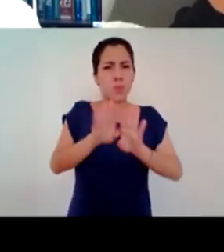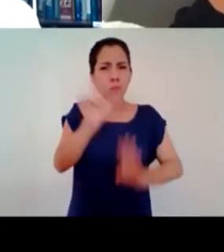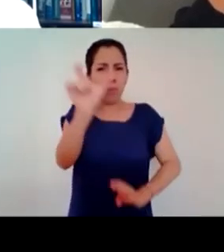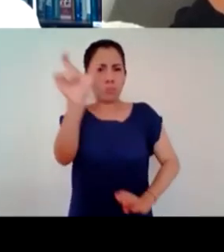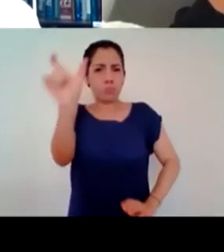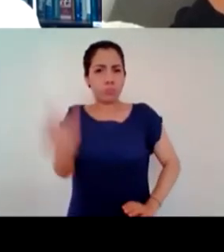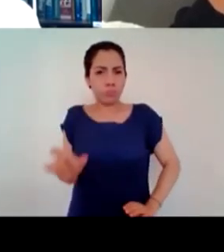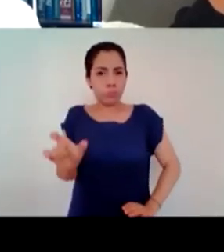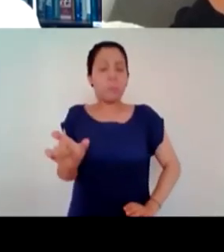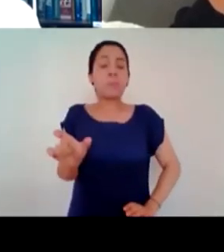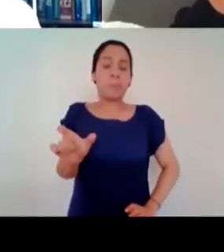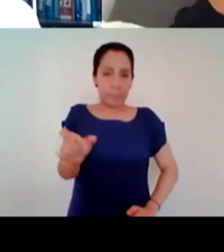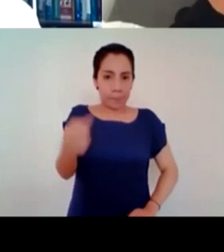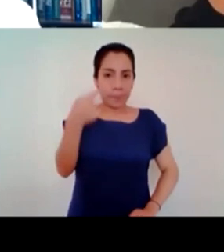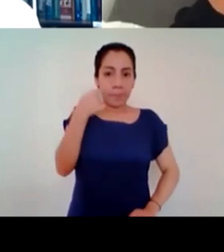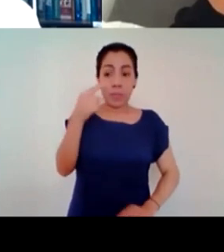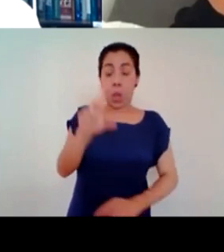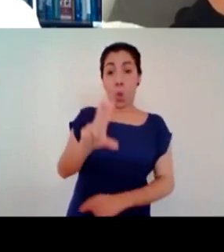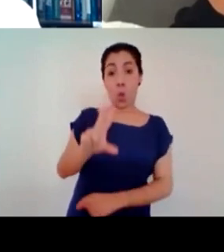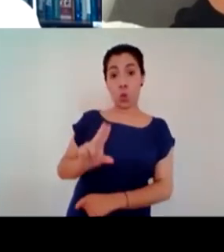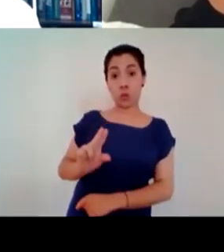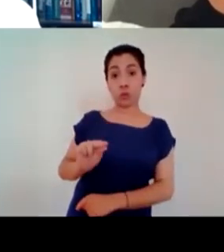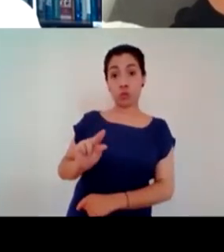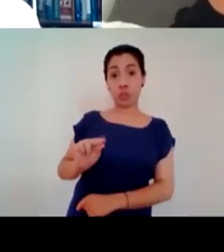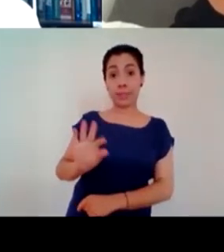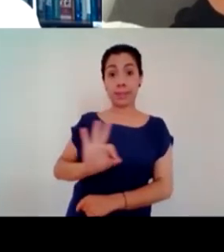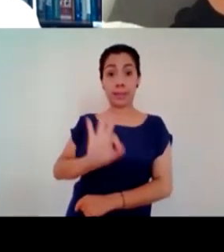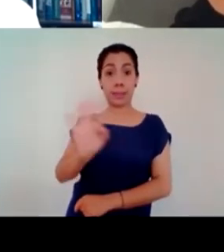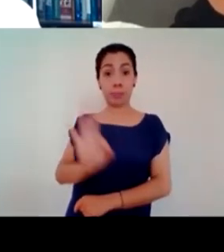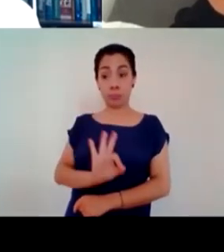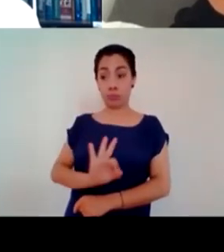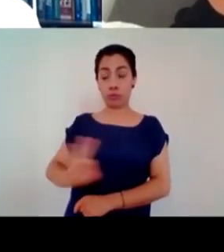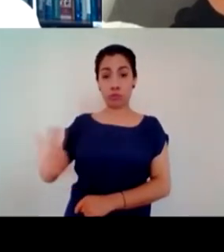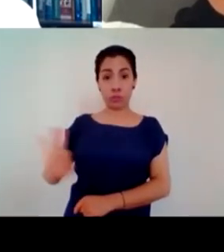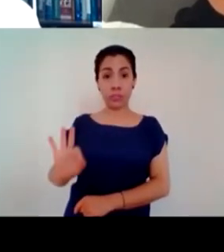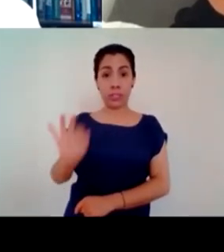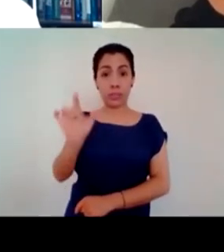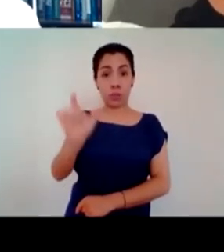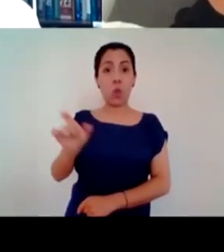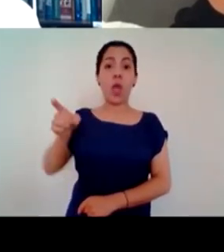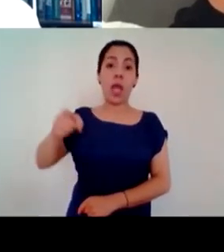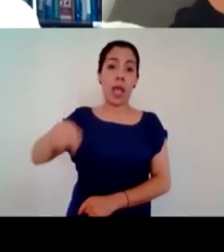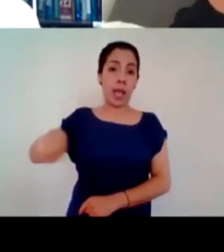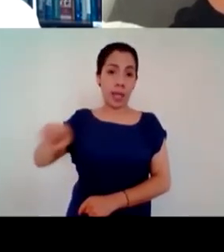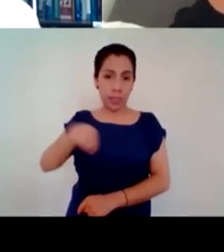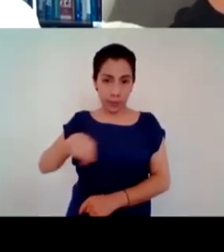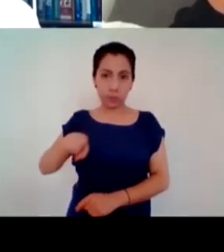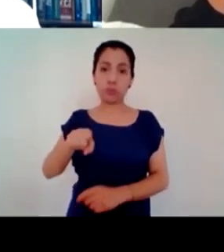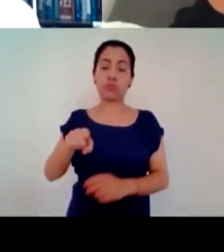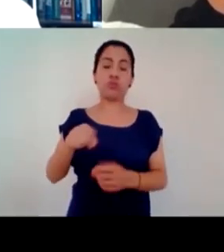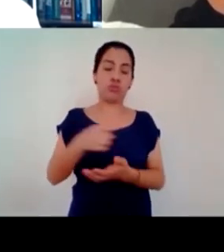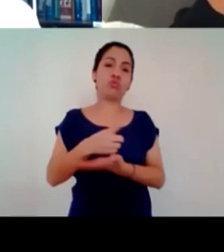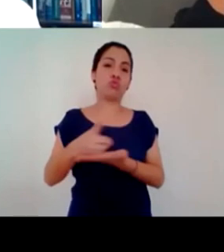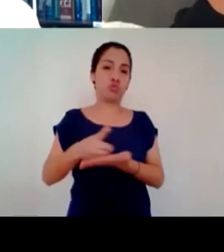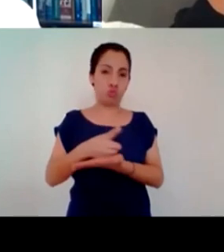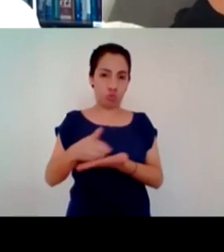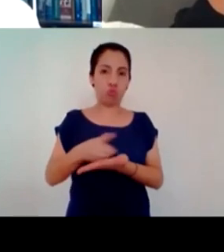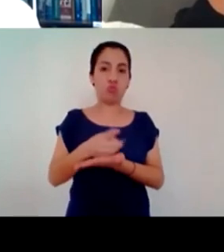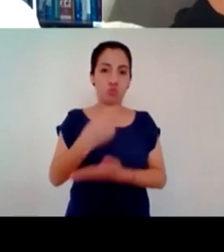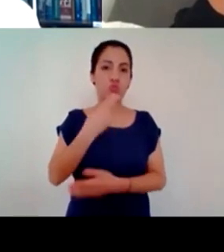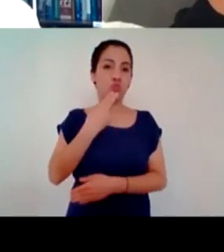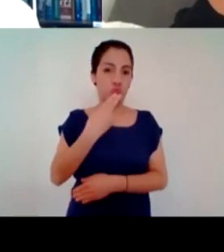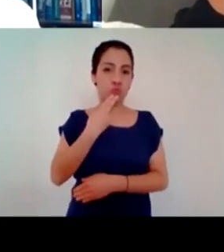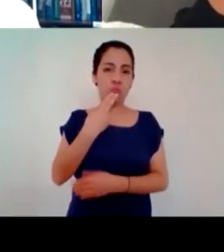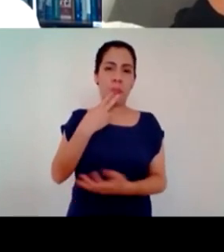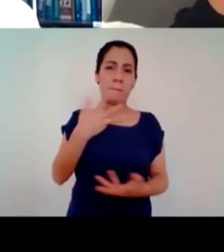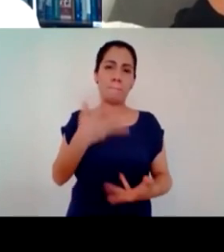es prácticamente el 80% de nuestros jóvenes presentan historial de abuso en sustancias. El promedio de la edad en la cual